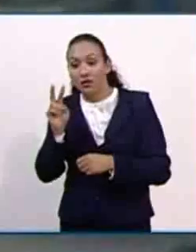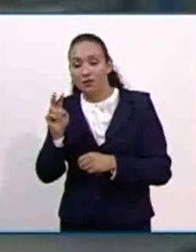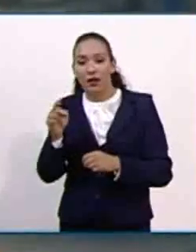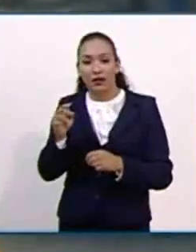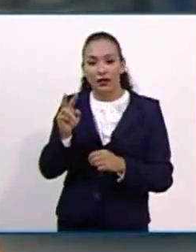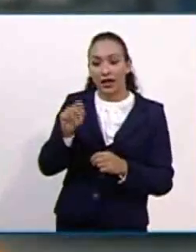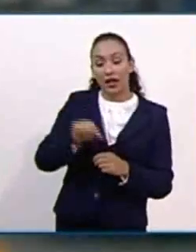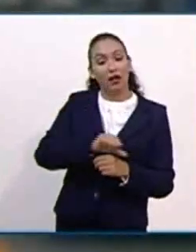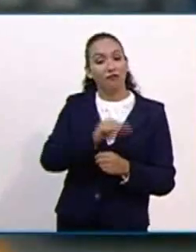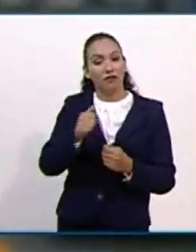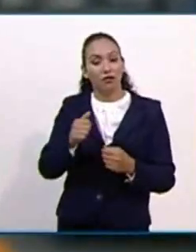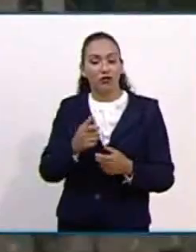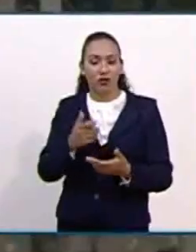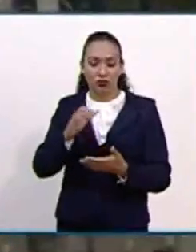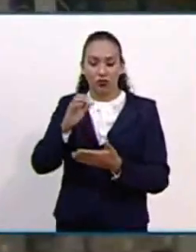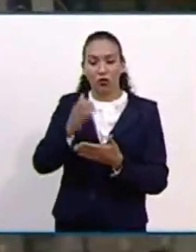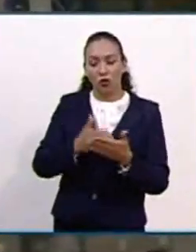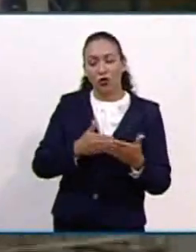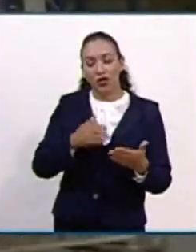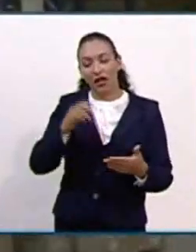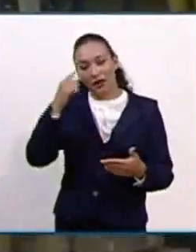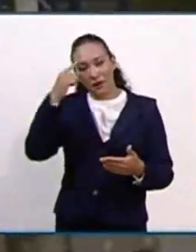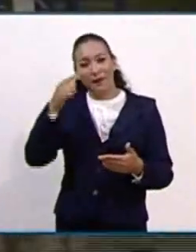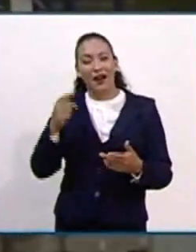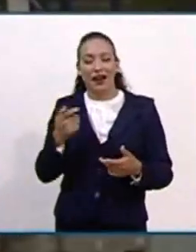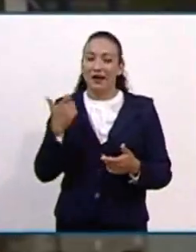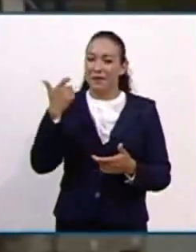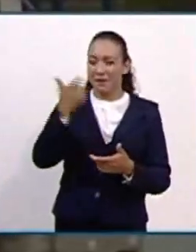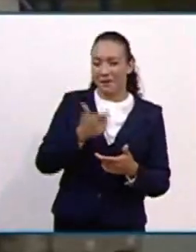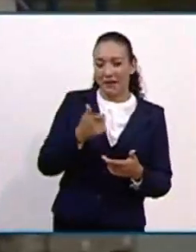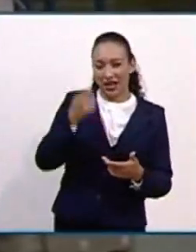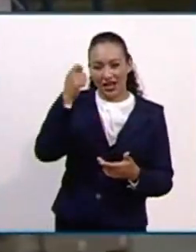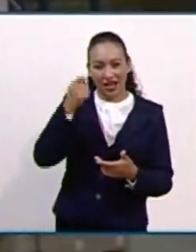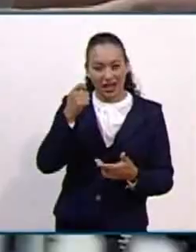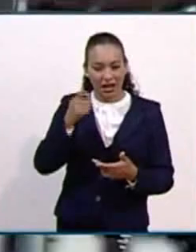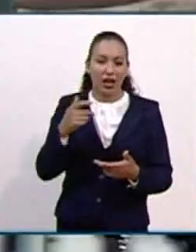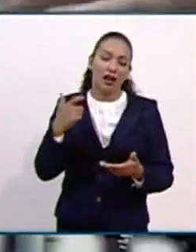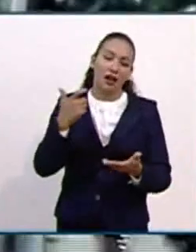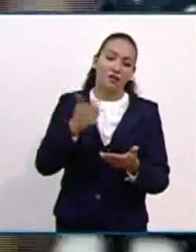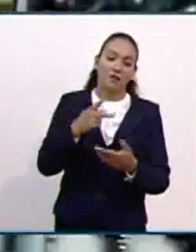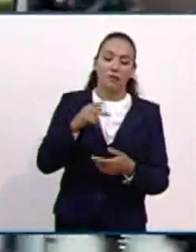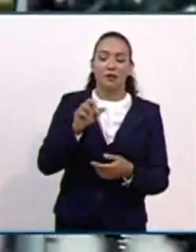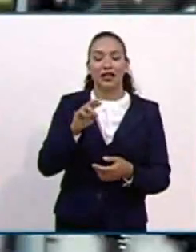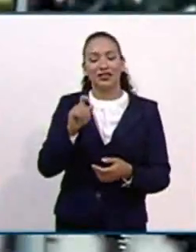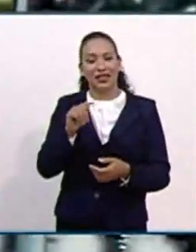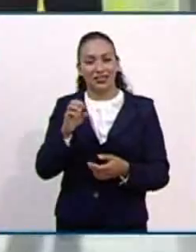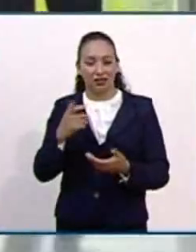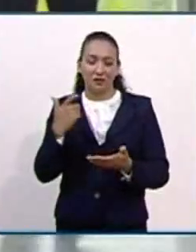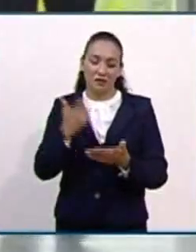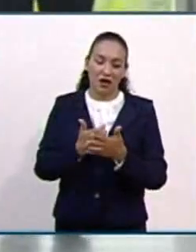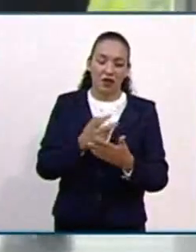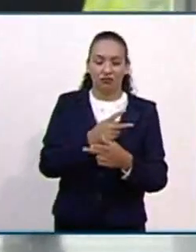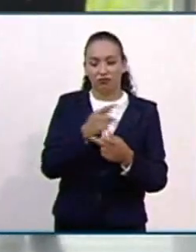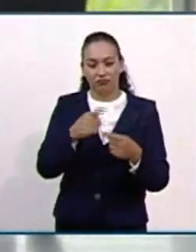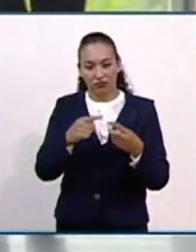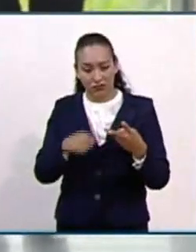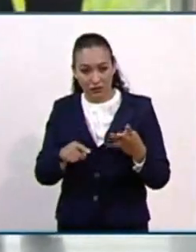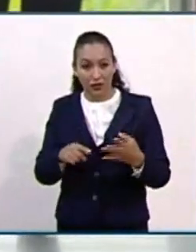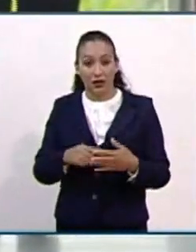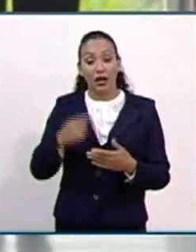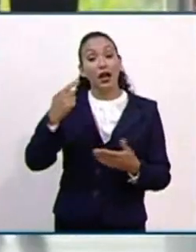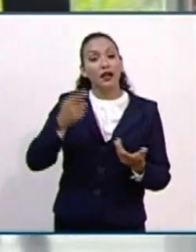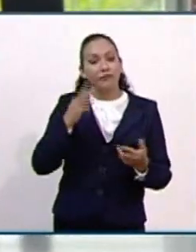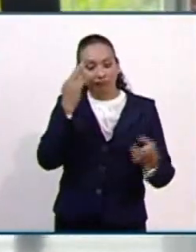prestaciones pactadas en los contratos colectivos. Además, con la obligación de legitimar los contratos colectivos ante el Centro Federal